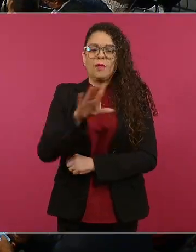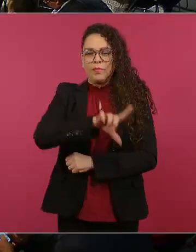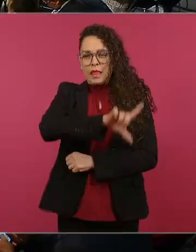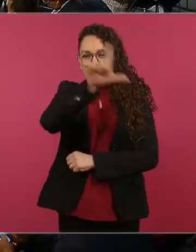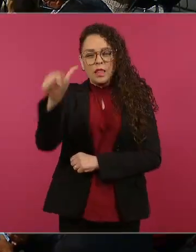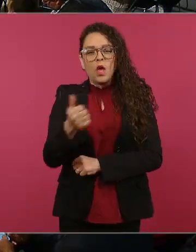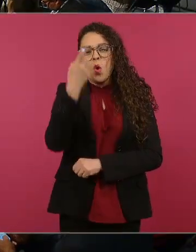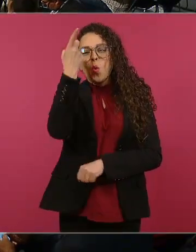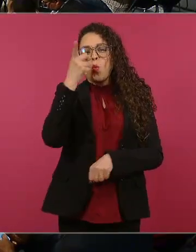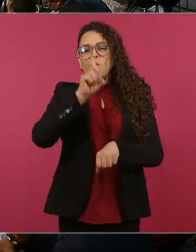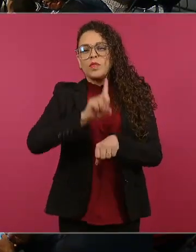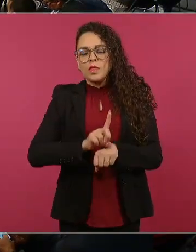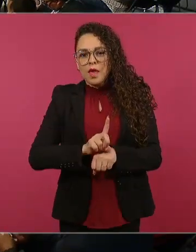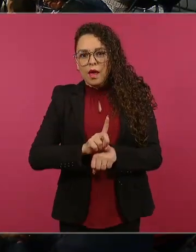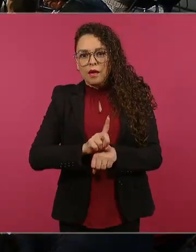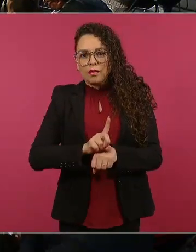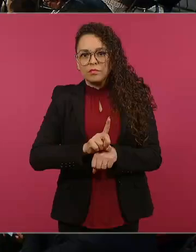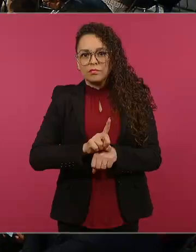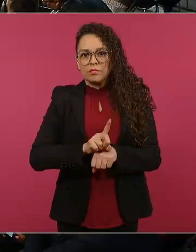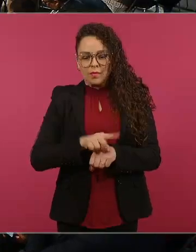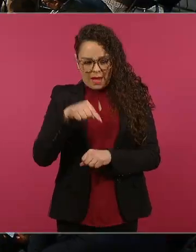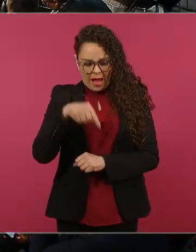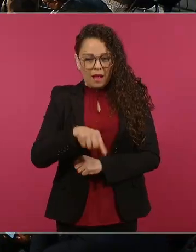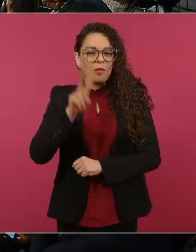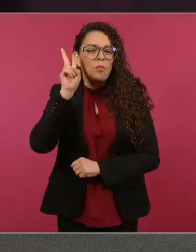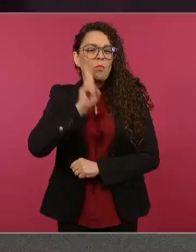de lo que no debemos de permitir.